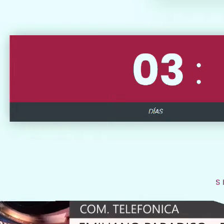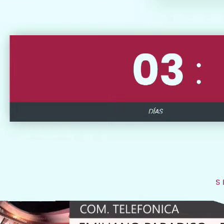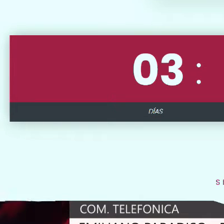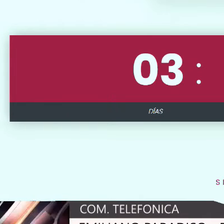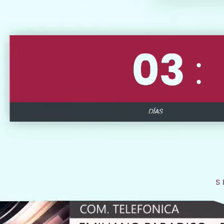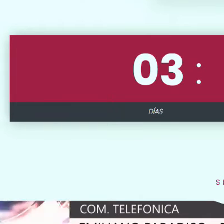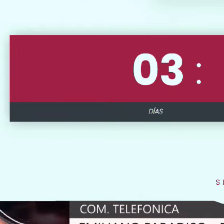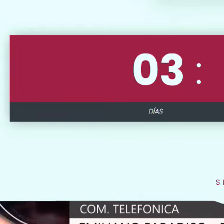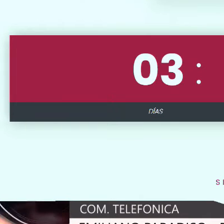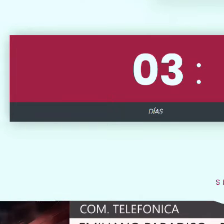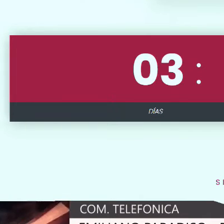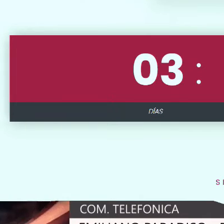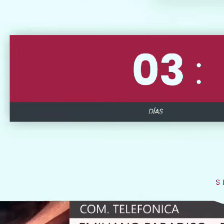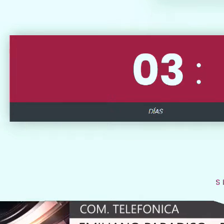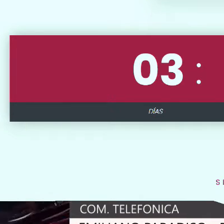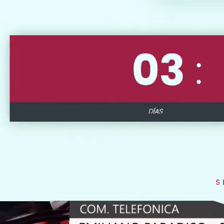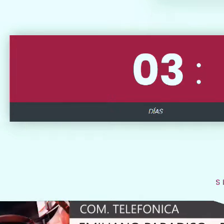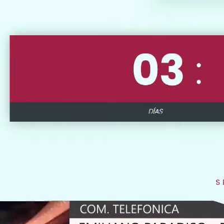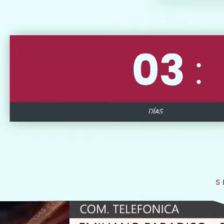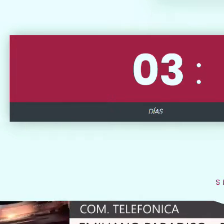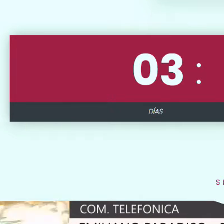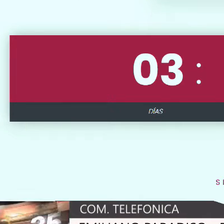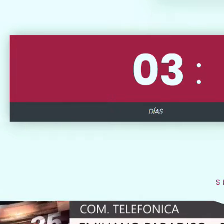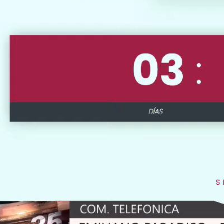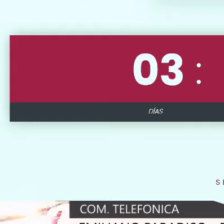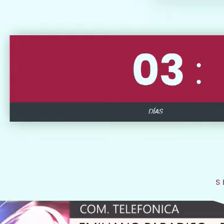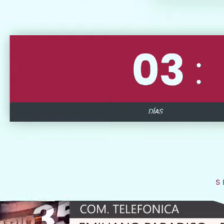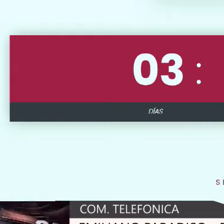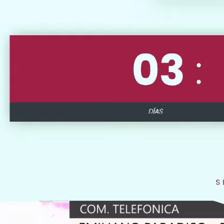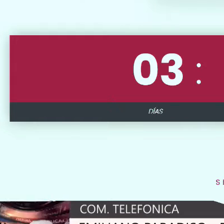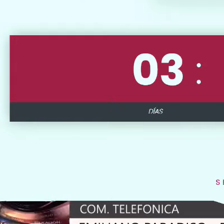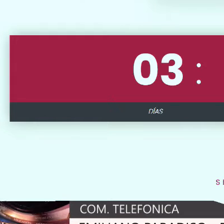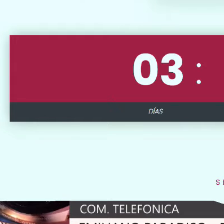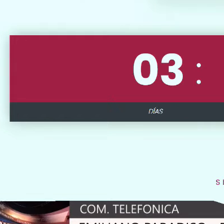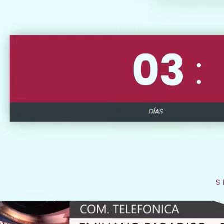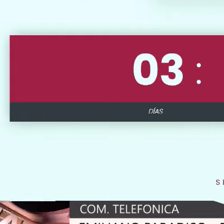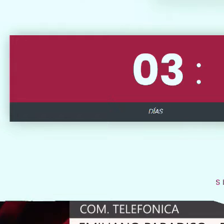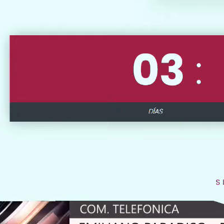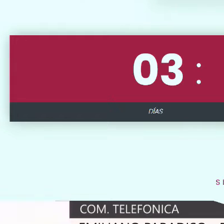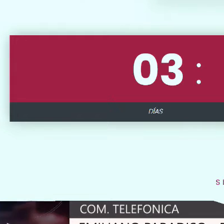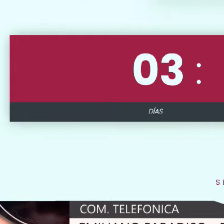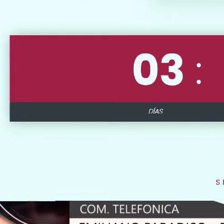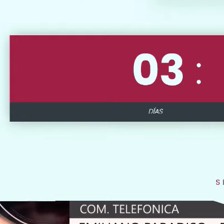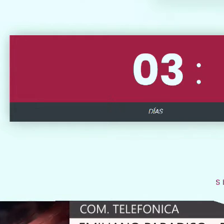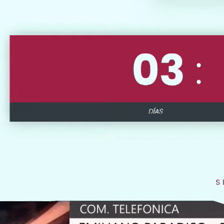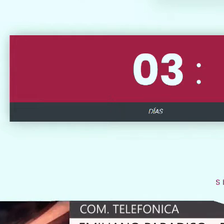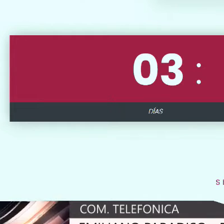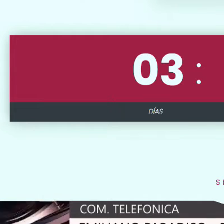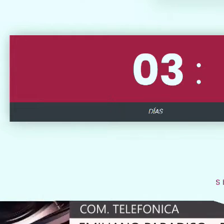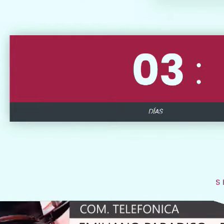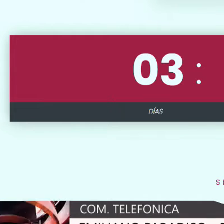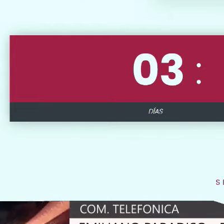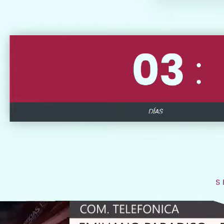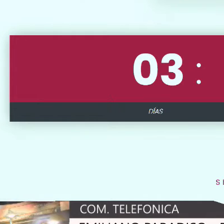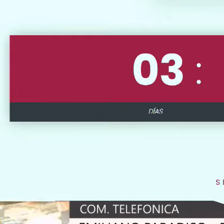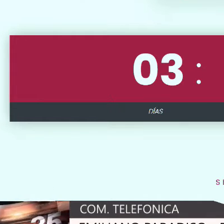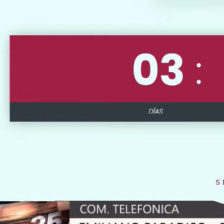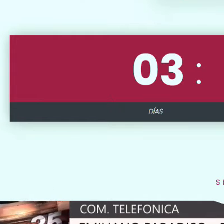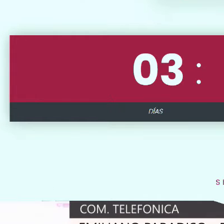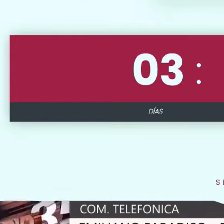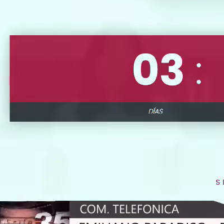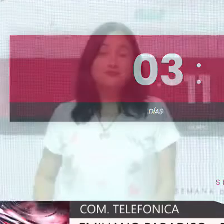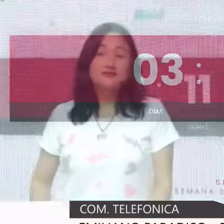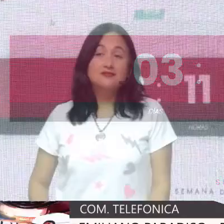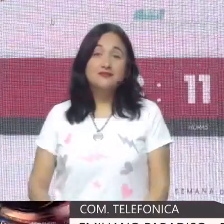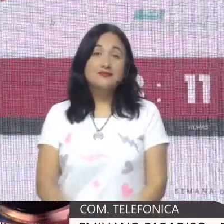de las redes, a través del streaming, puedan disfrutar y participar de todos los premios, porque, bueno, queremos que sea una